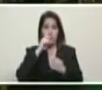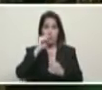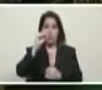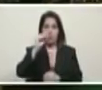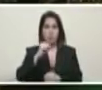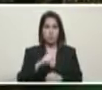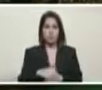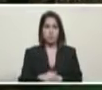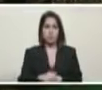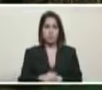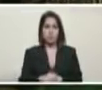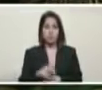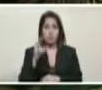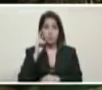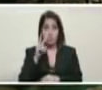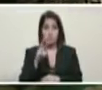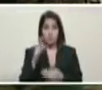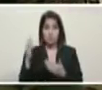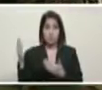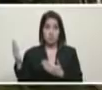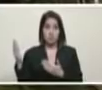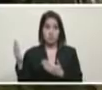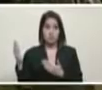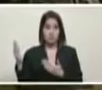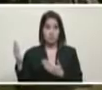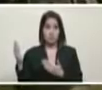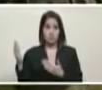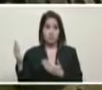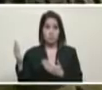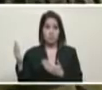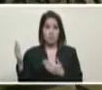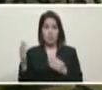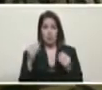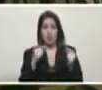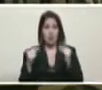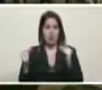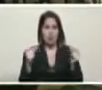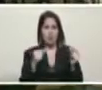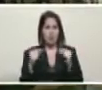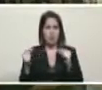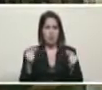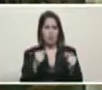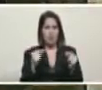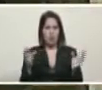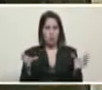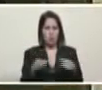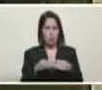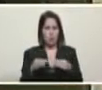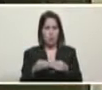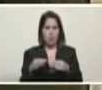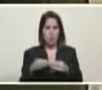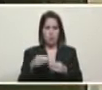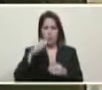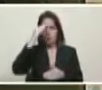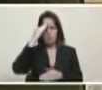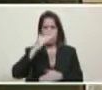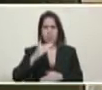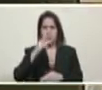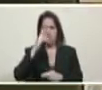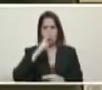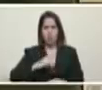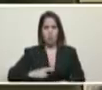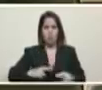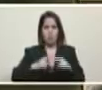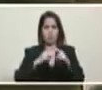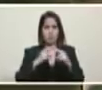Maduro Moros. Apreciamos entonces allí esa conversación, las palabras del presidente Nicolás Maduro Moros en este